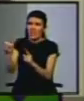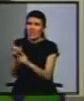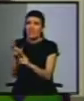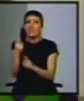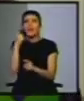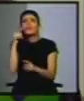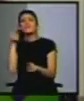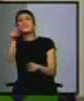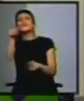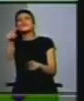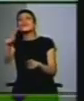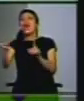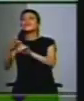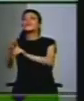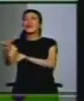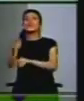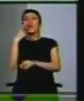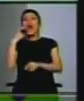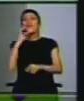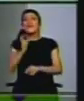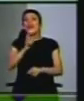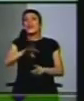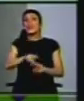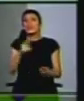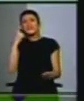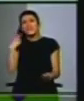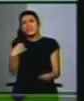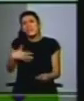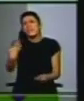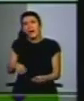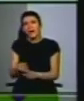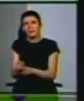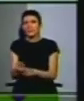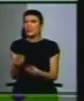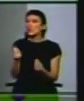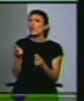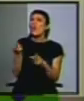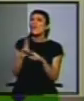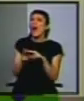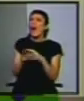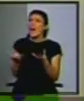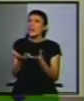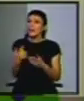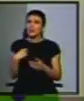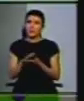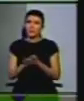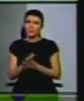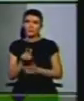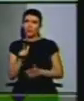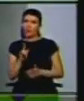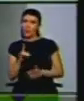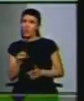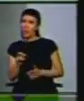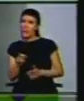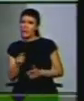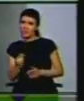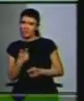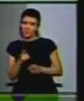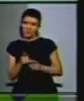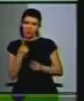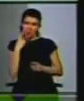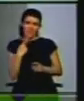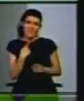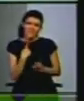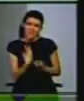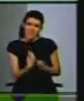ahí va la esposa del delincuente. Ahora, ¿cómo se las arreglaba? Porque el ludópata tradicional llega incluso a vender sus propios bienes, o